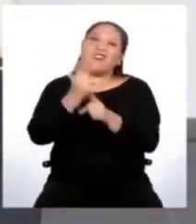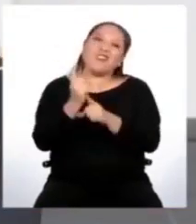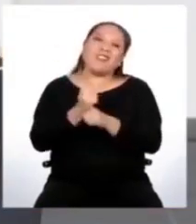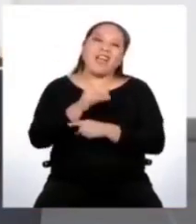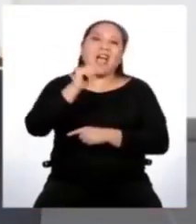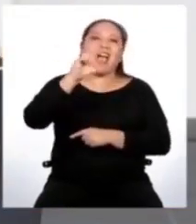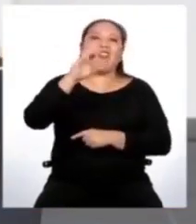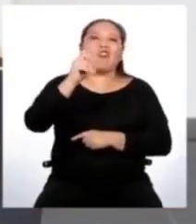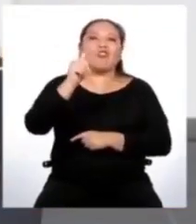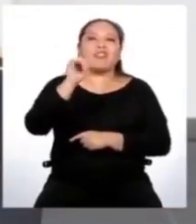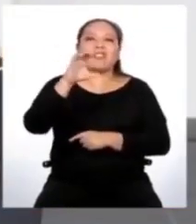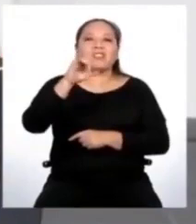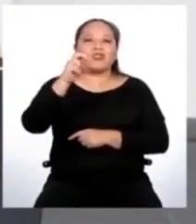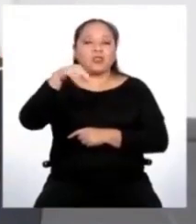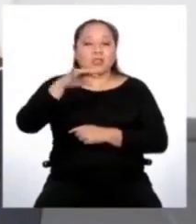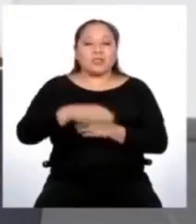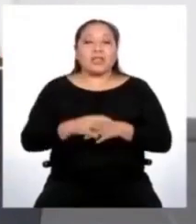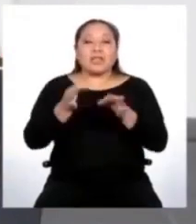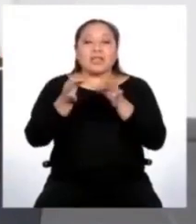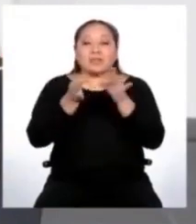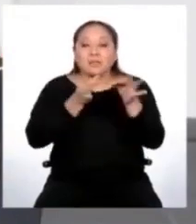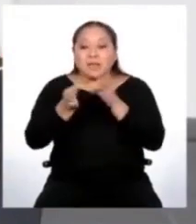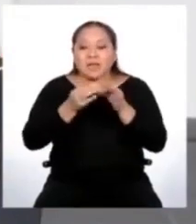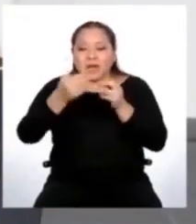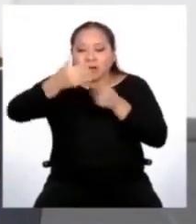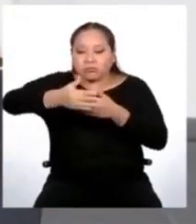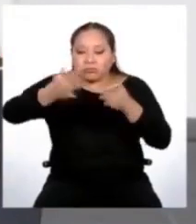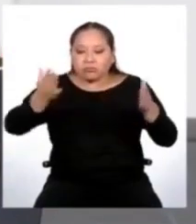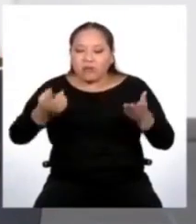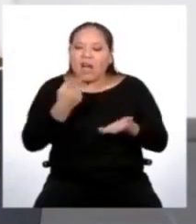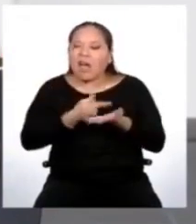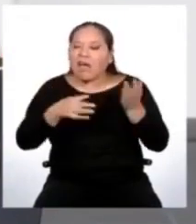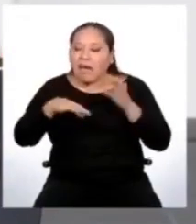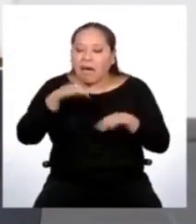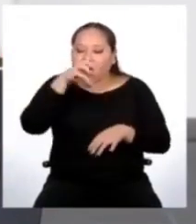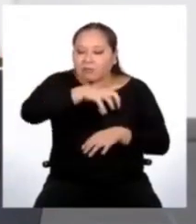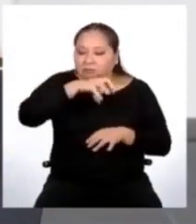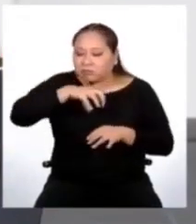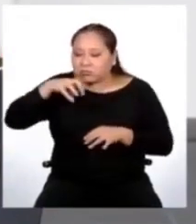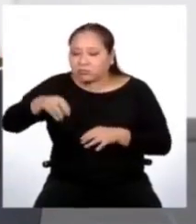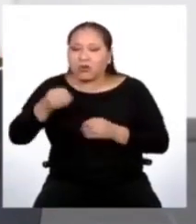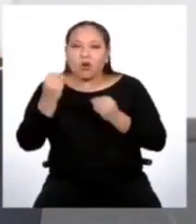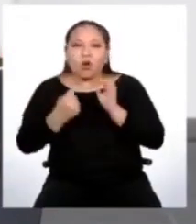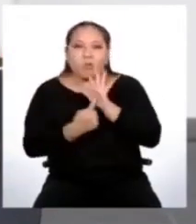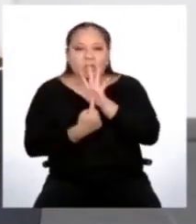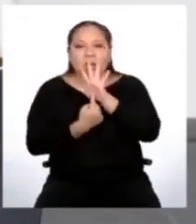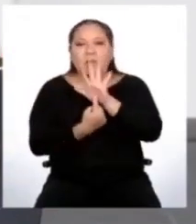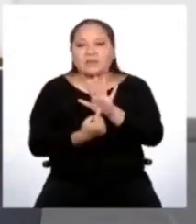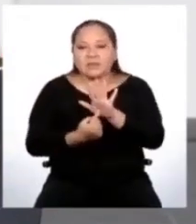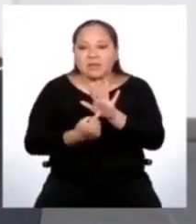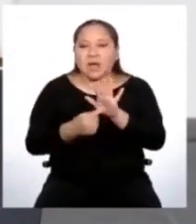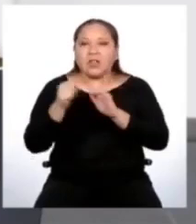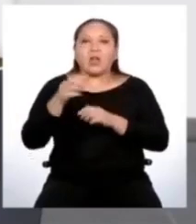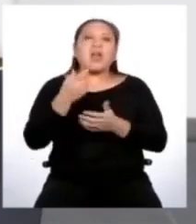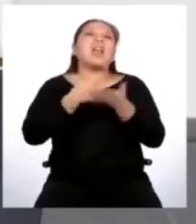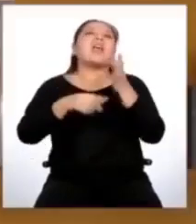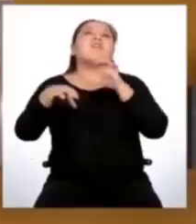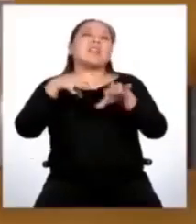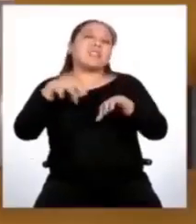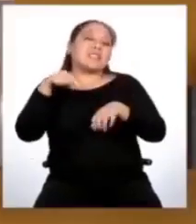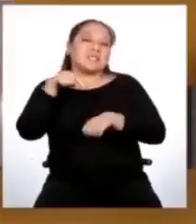las acotaciones dan detalles de la escena, de la escenografía, de cómo se va a presentar en el escenario o sus